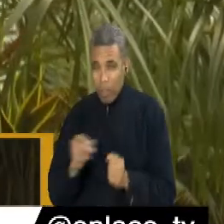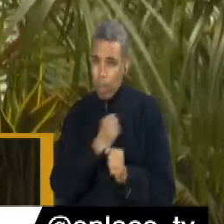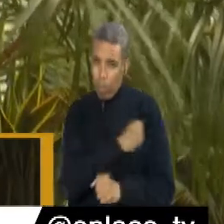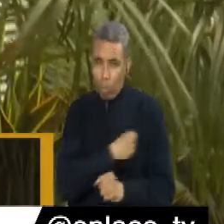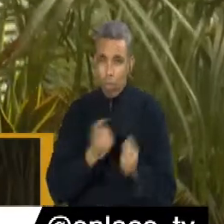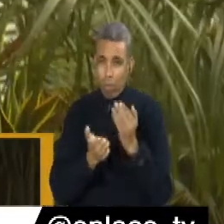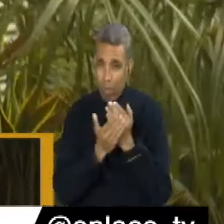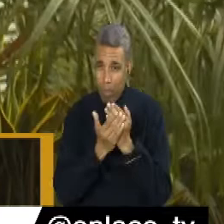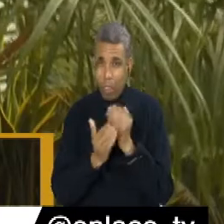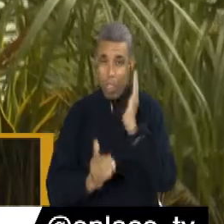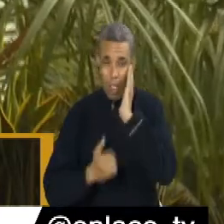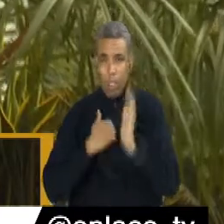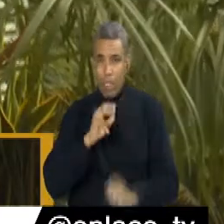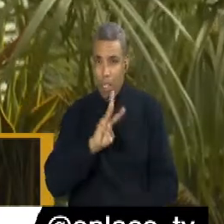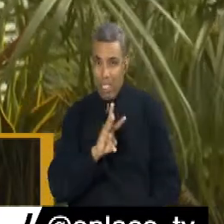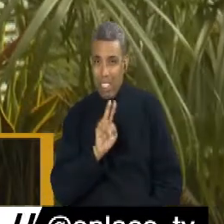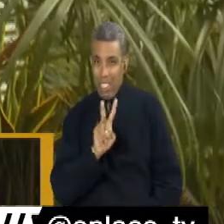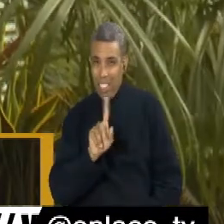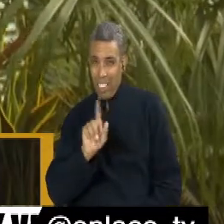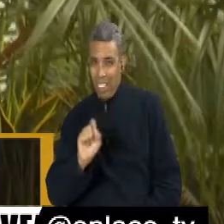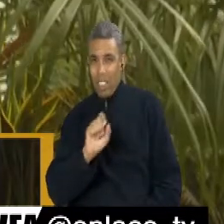Puede llamarnos al